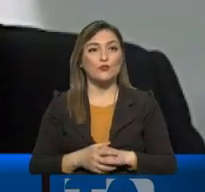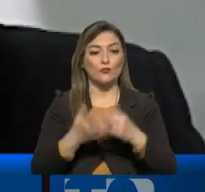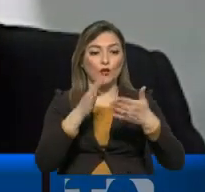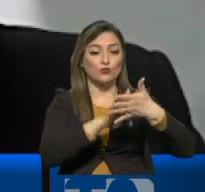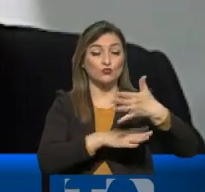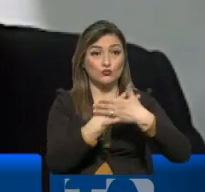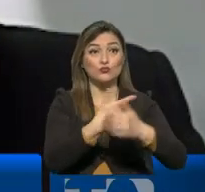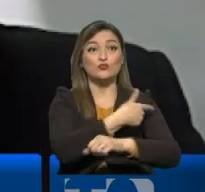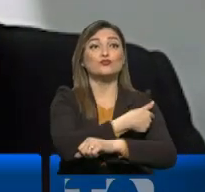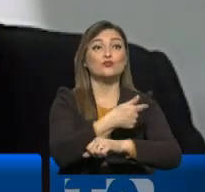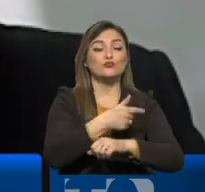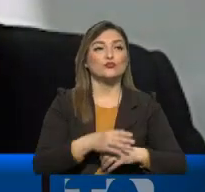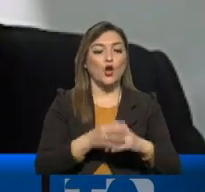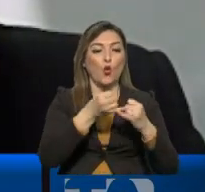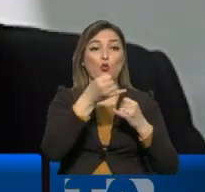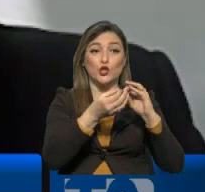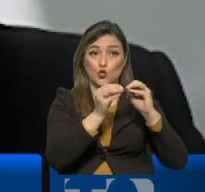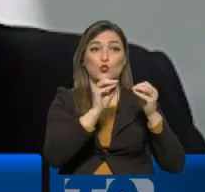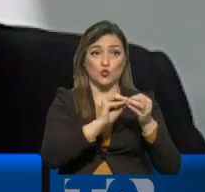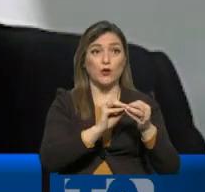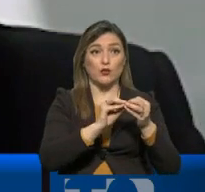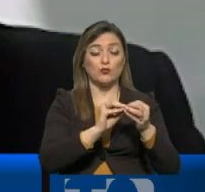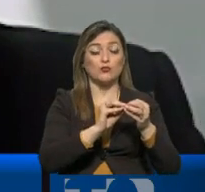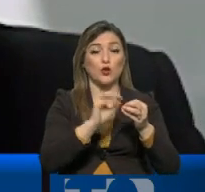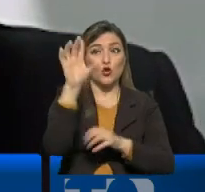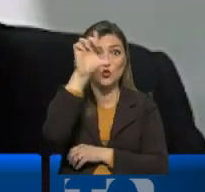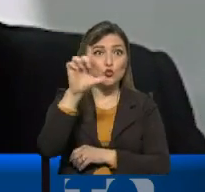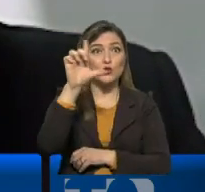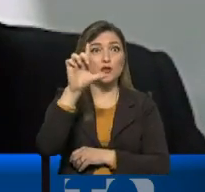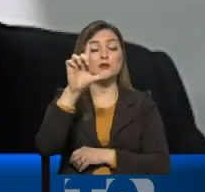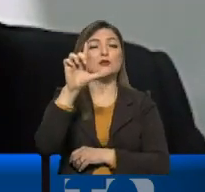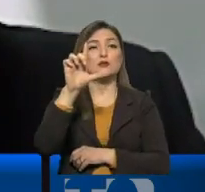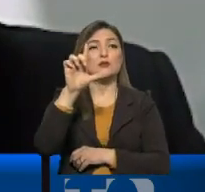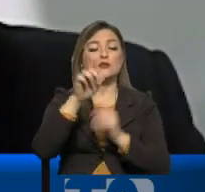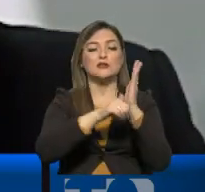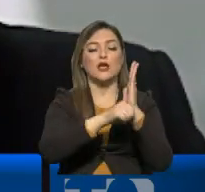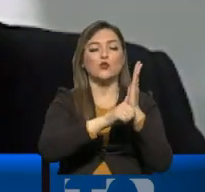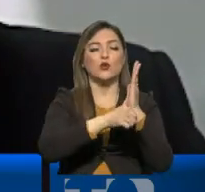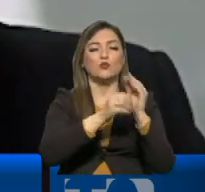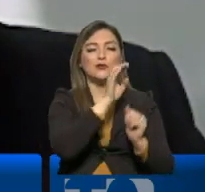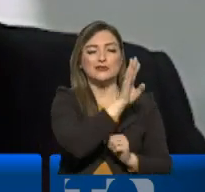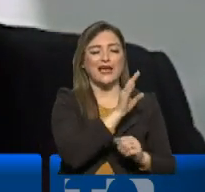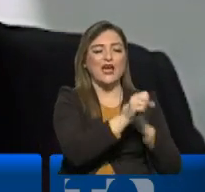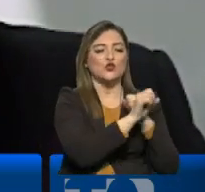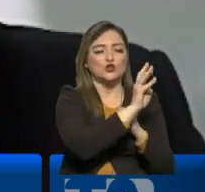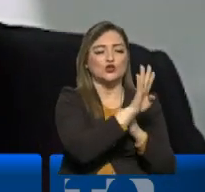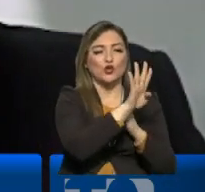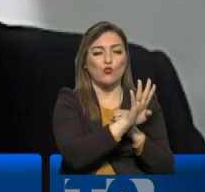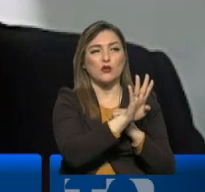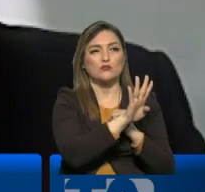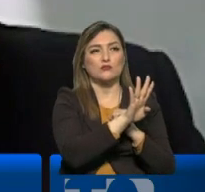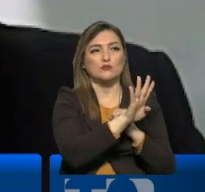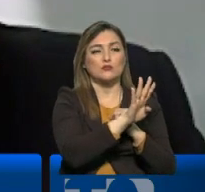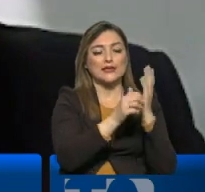cronogramas de vacunación, serán las personas el día lunes. Los que tienen 64 años